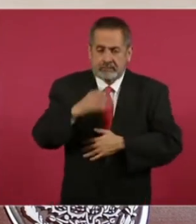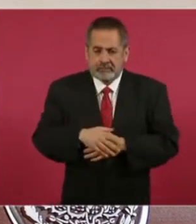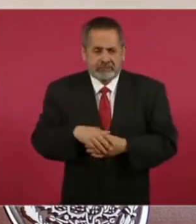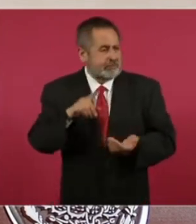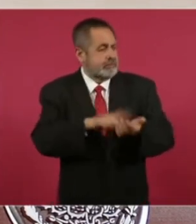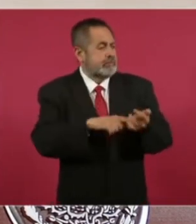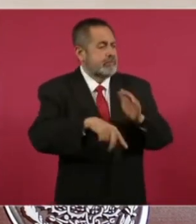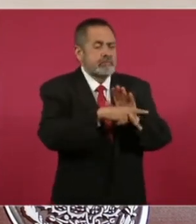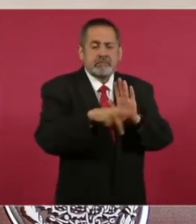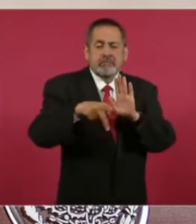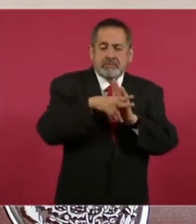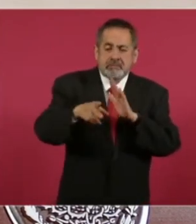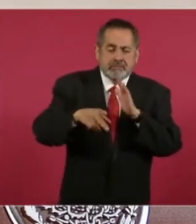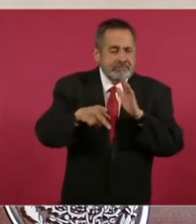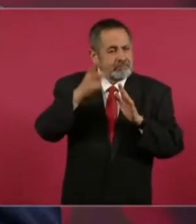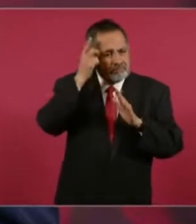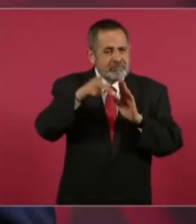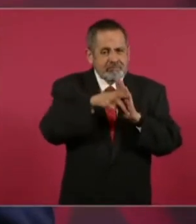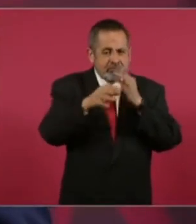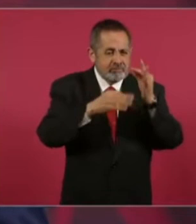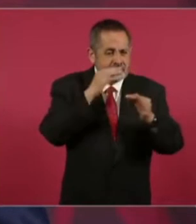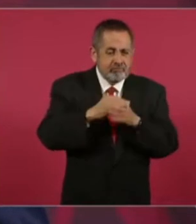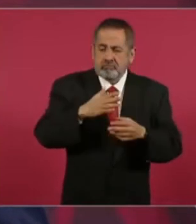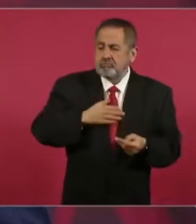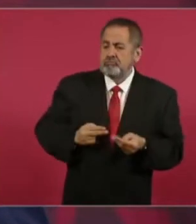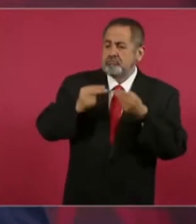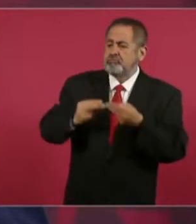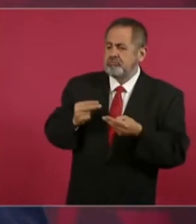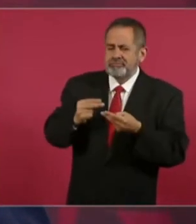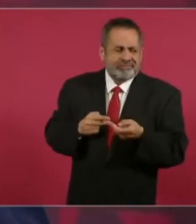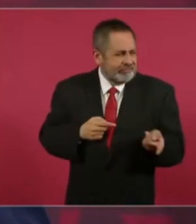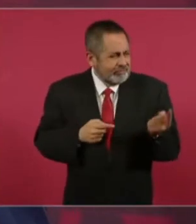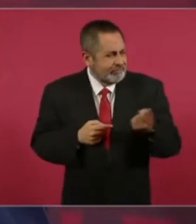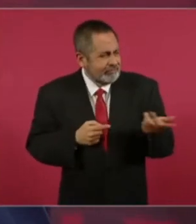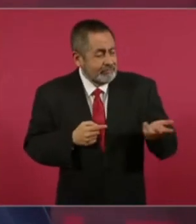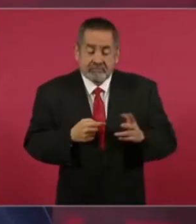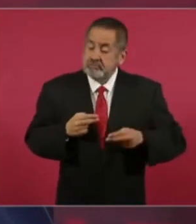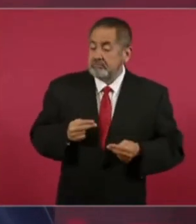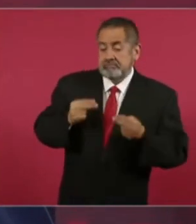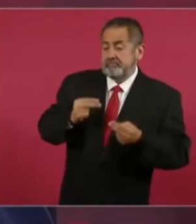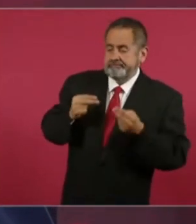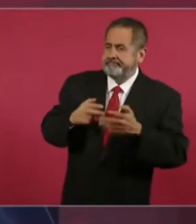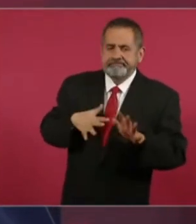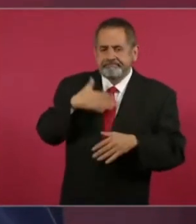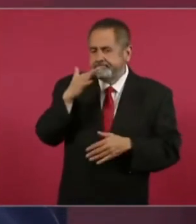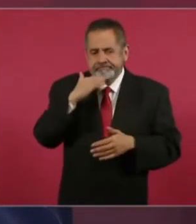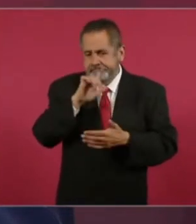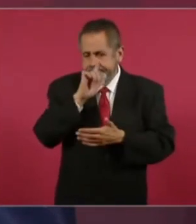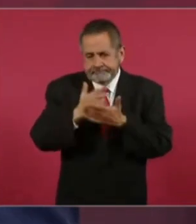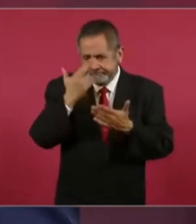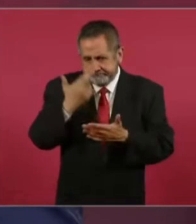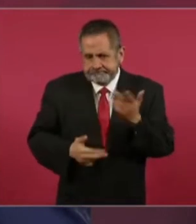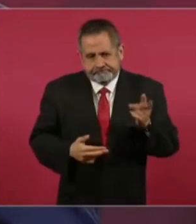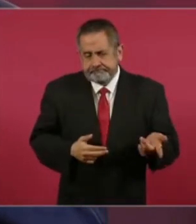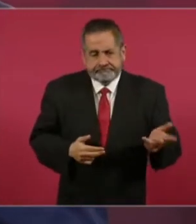invitamos a que se suscriban a este canal, que activen la campanita de notificaciones y que nos regalen un like para que le lleguemos a más